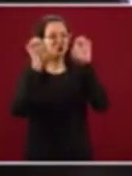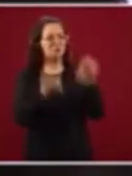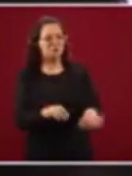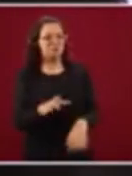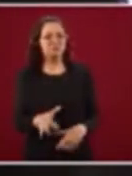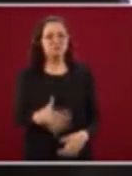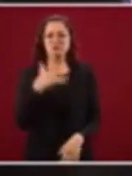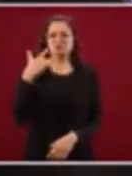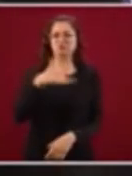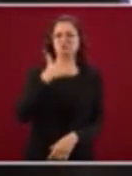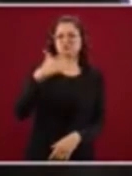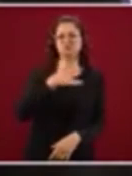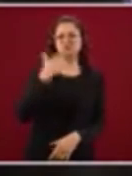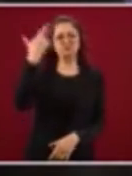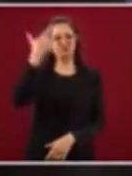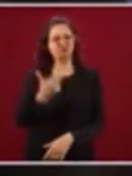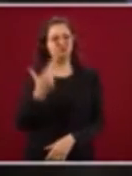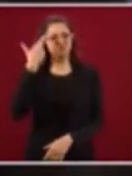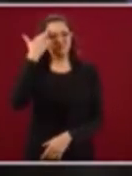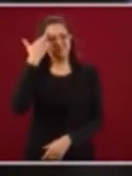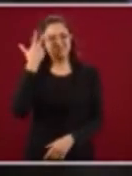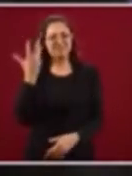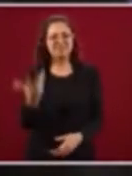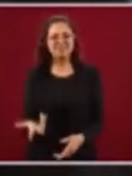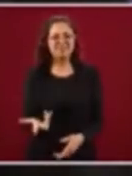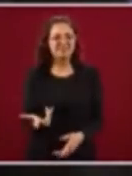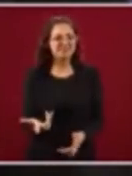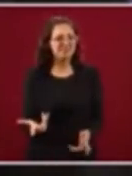¿cómo compraron esto? O sea,